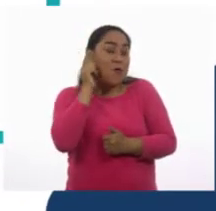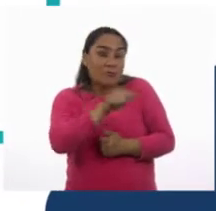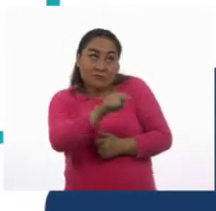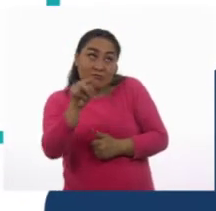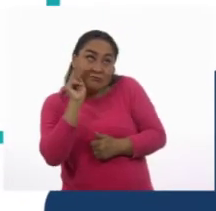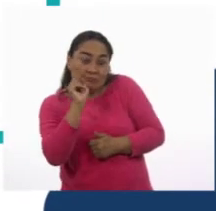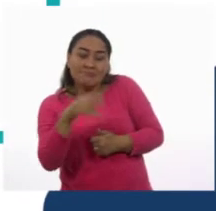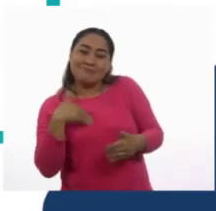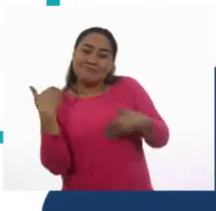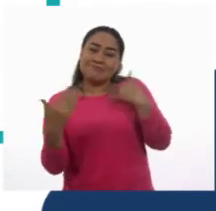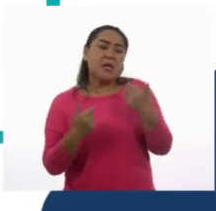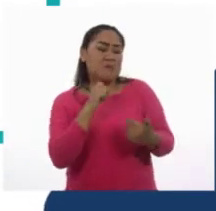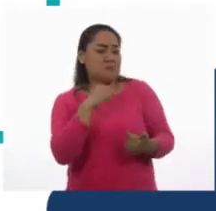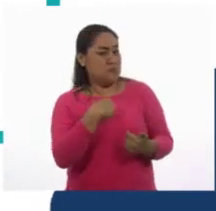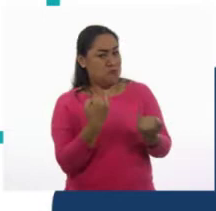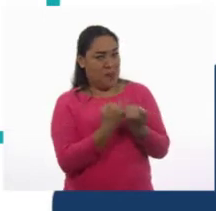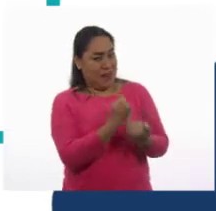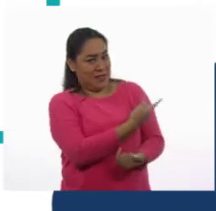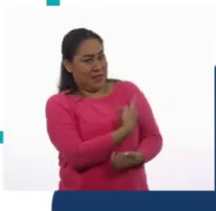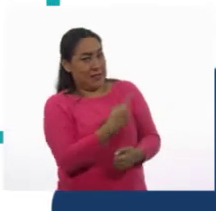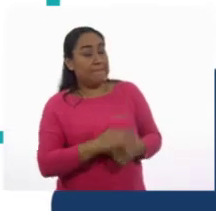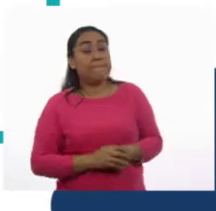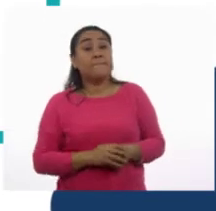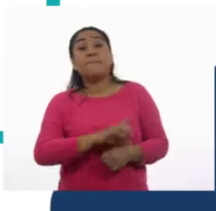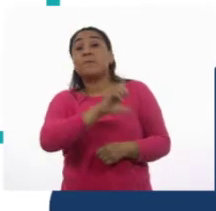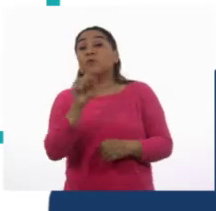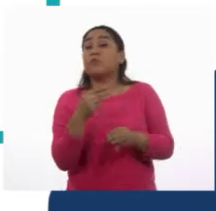yo. A continuación,